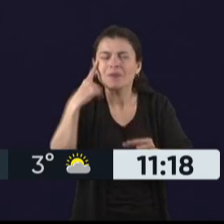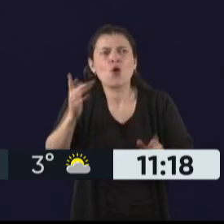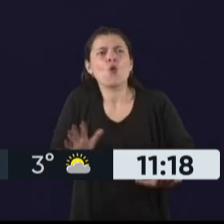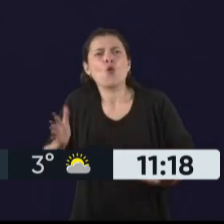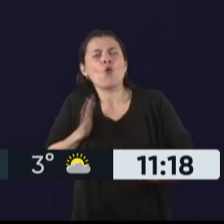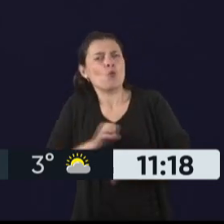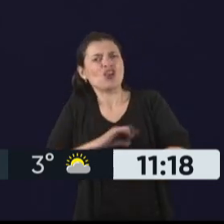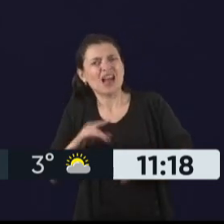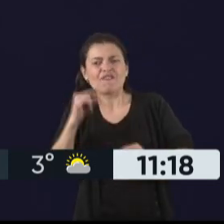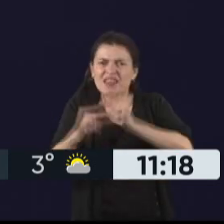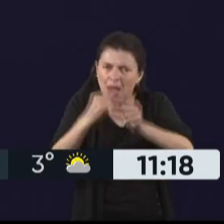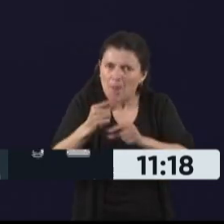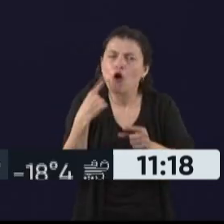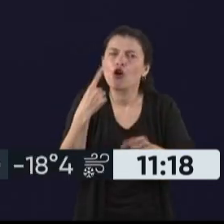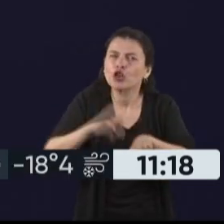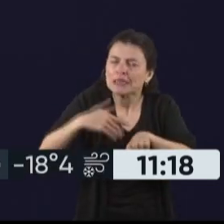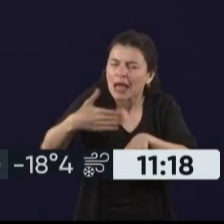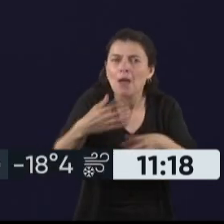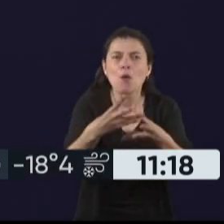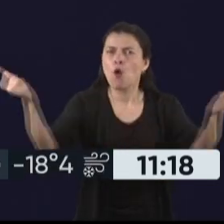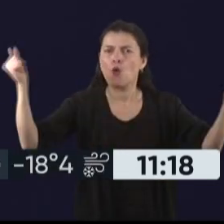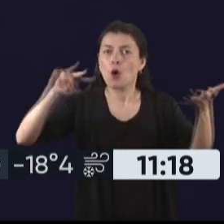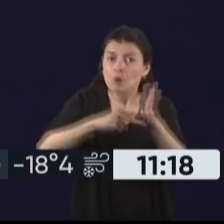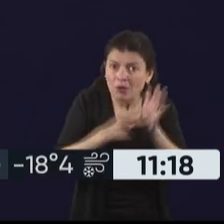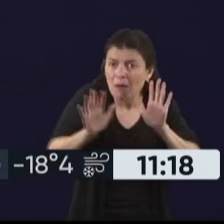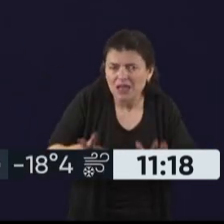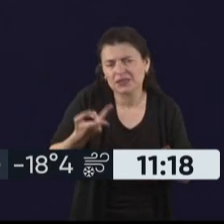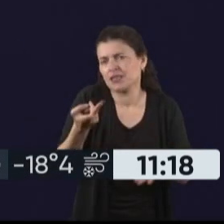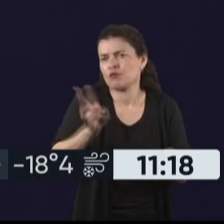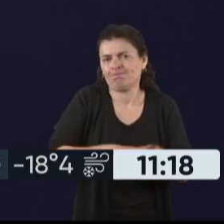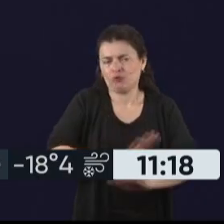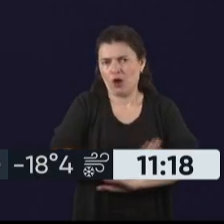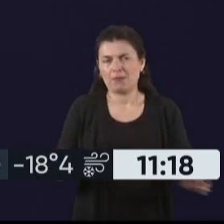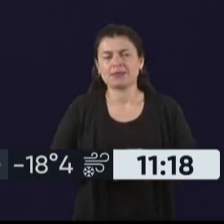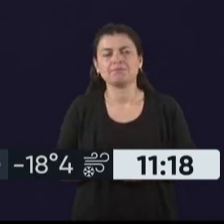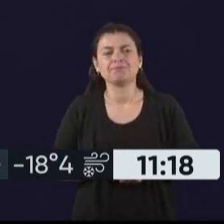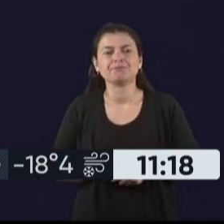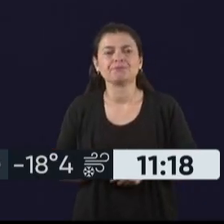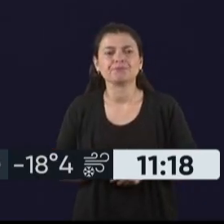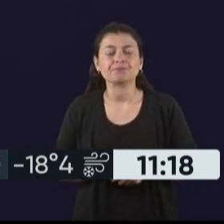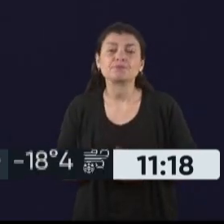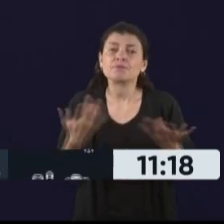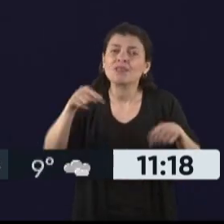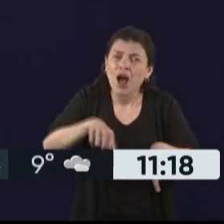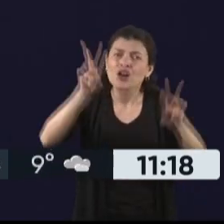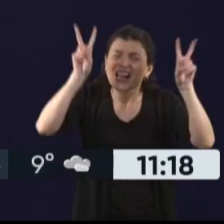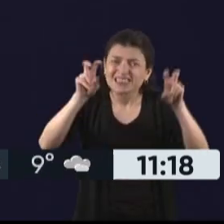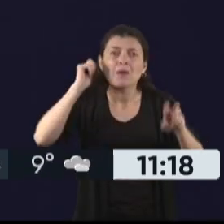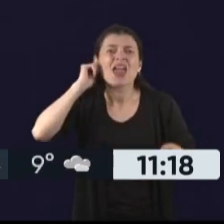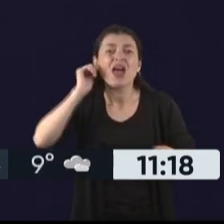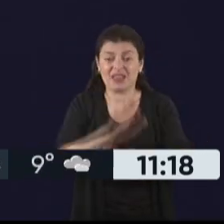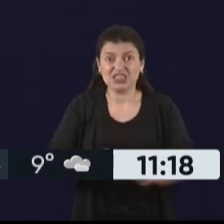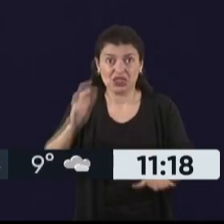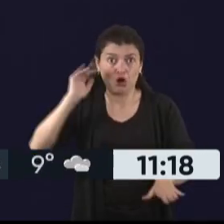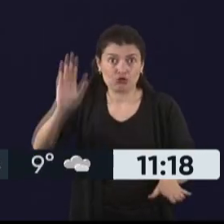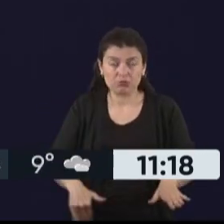desapareciendo. El Congreso actual es el que se resiste a debatir la ley de la baja de imputabilidad para que el menor que asesina vaya